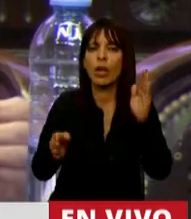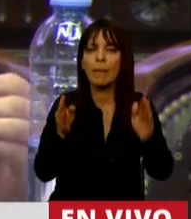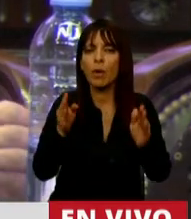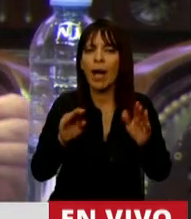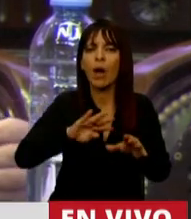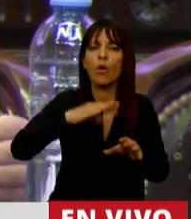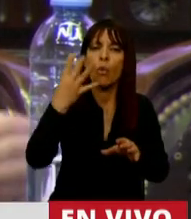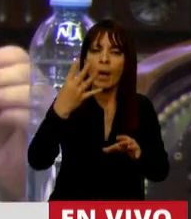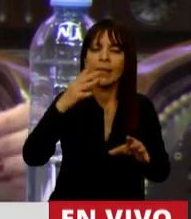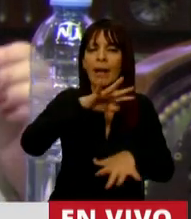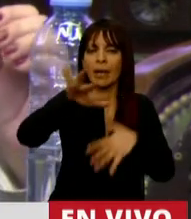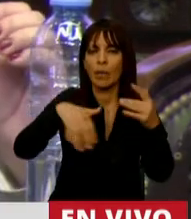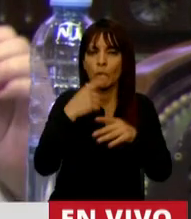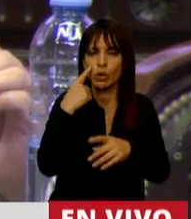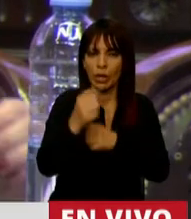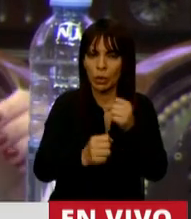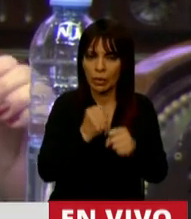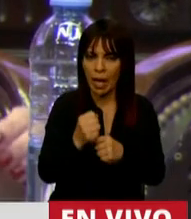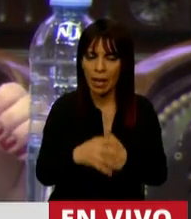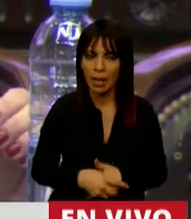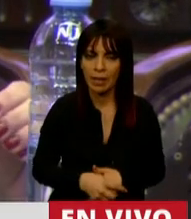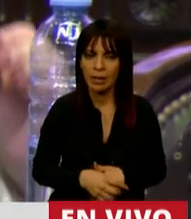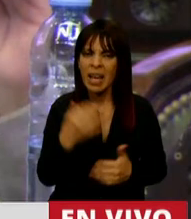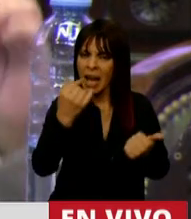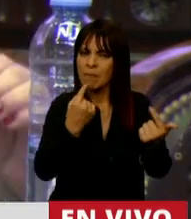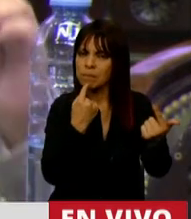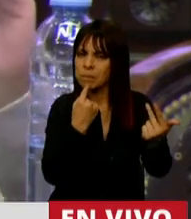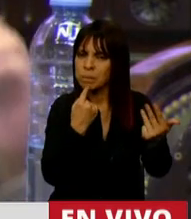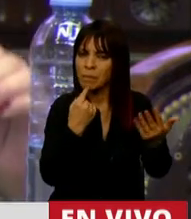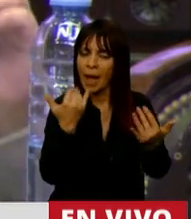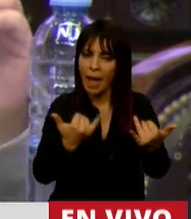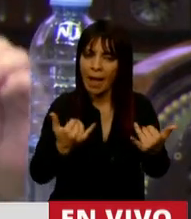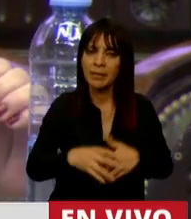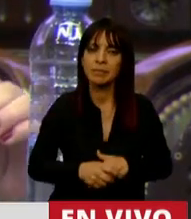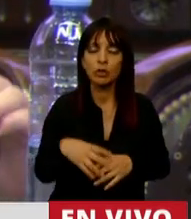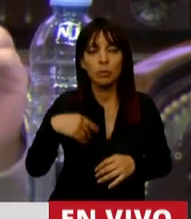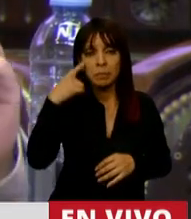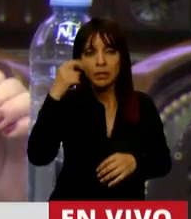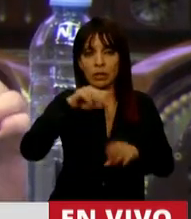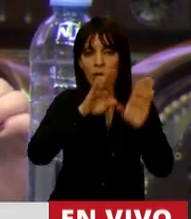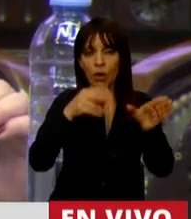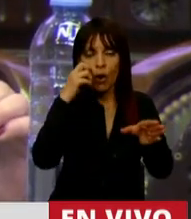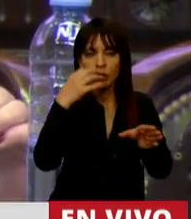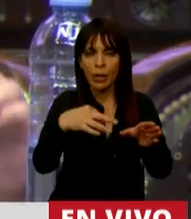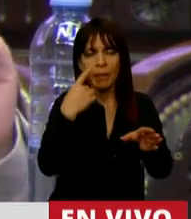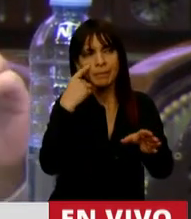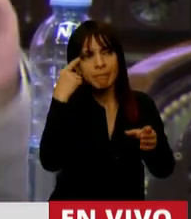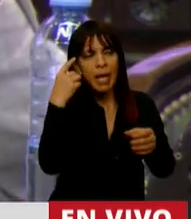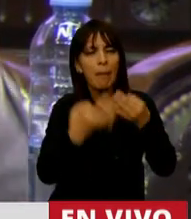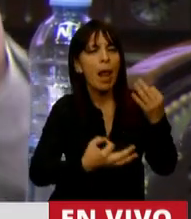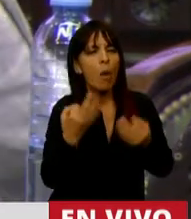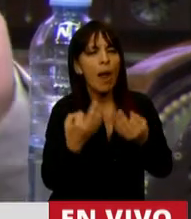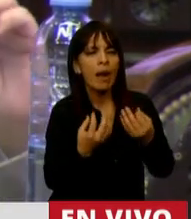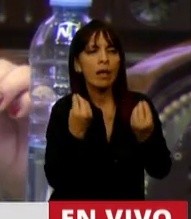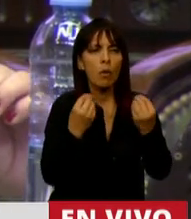Hay muchos interrogantes y creo también que este Congreso debe revisar sus formas de legislar de una